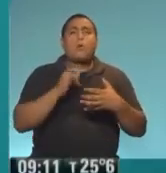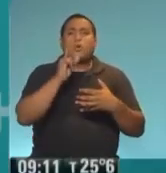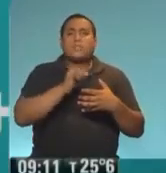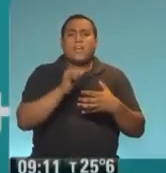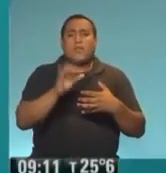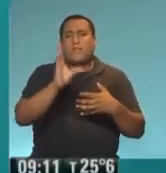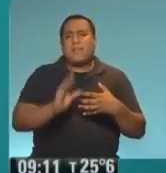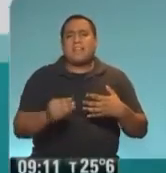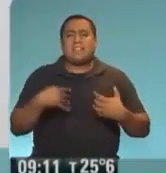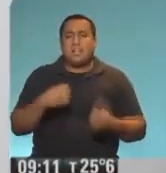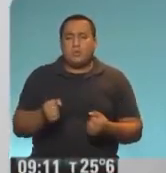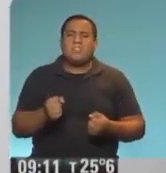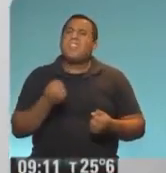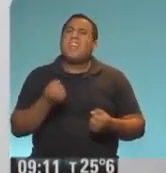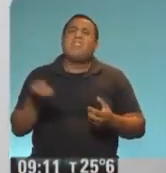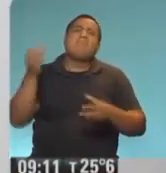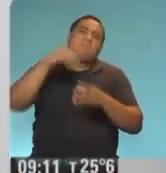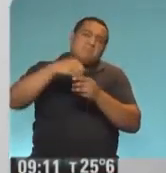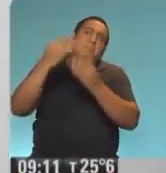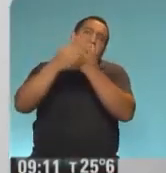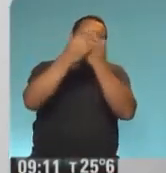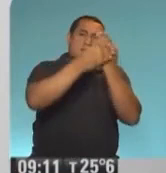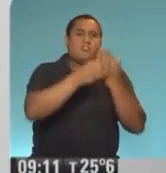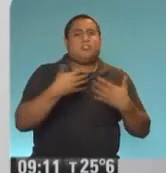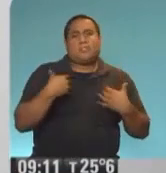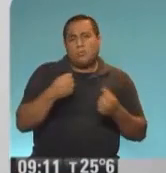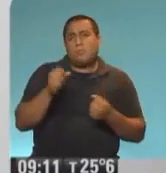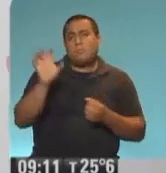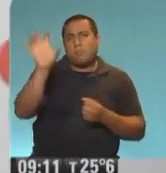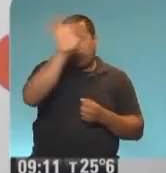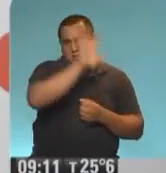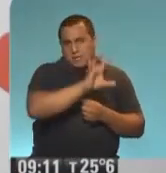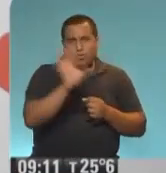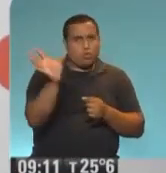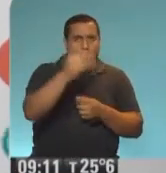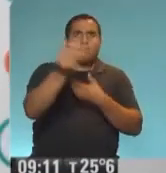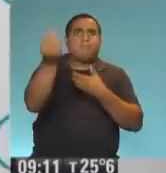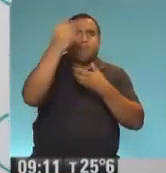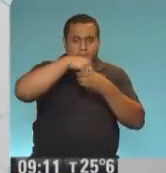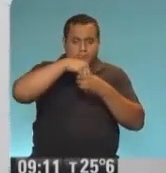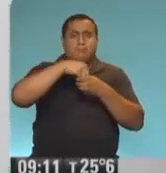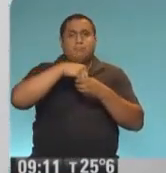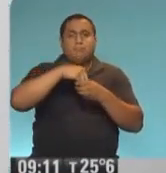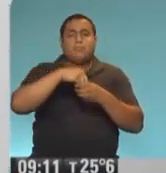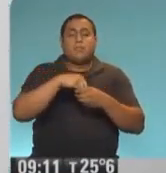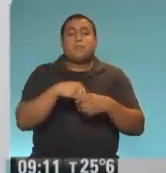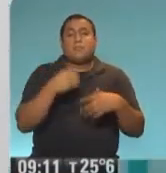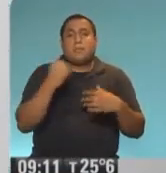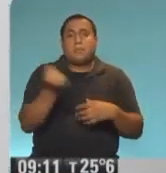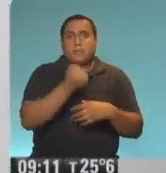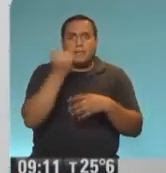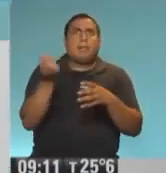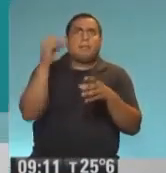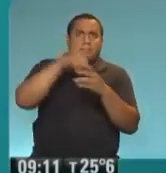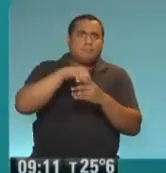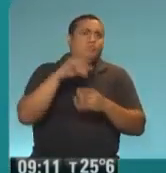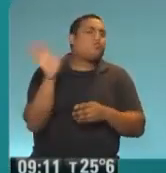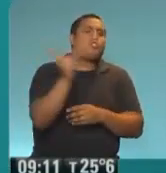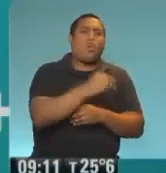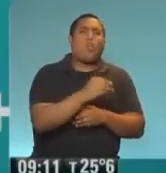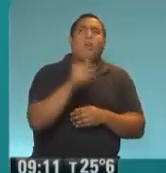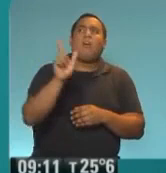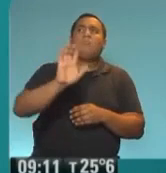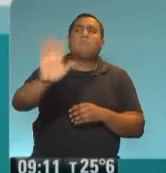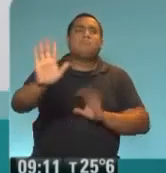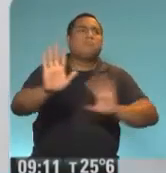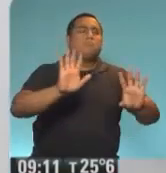donde participan con todos los ministros de salud de las provincias. Por eso es tan importante esto que usted dice, de la participación de todos en un